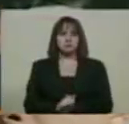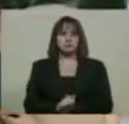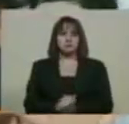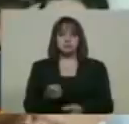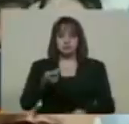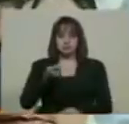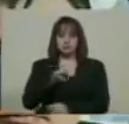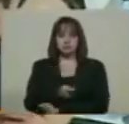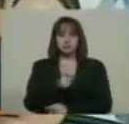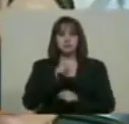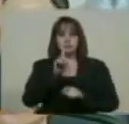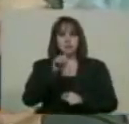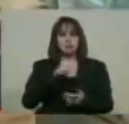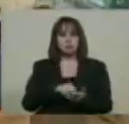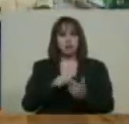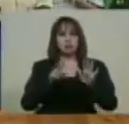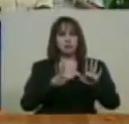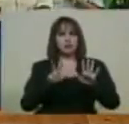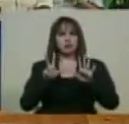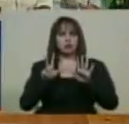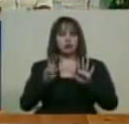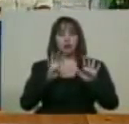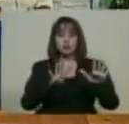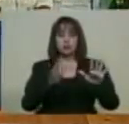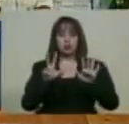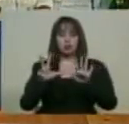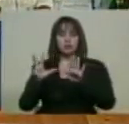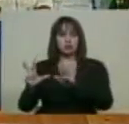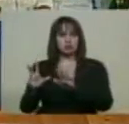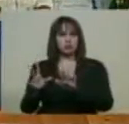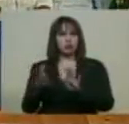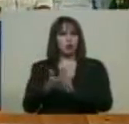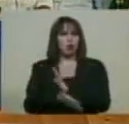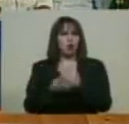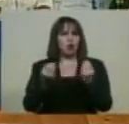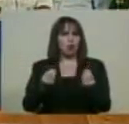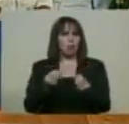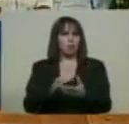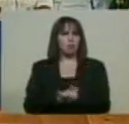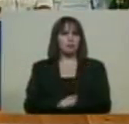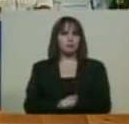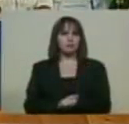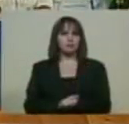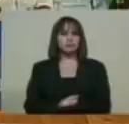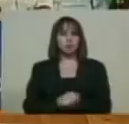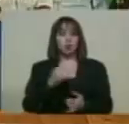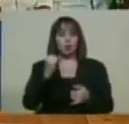de 1998 es una de las últimas promociones del siglo XX venezolano.